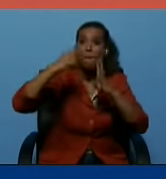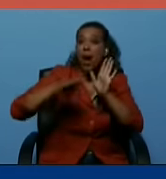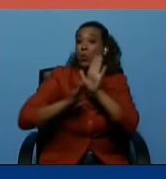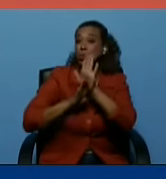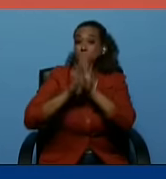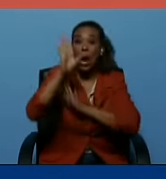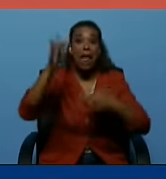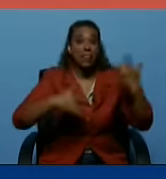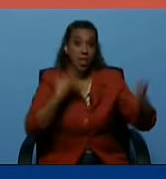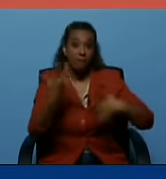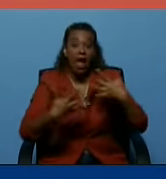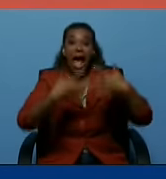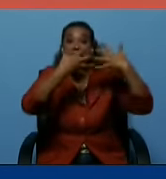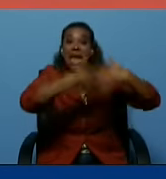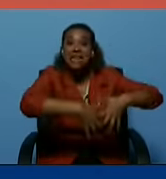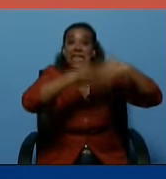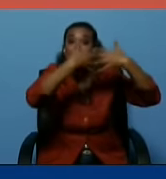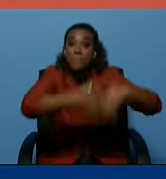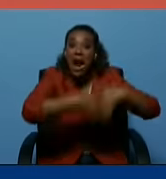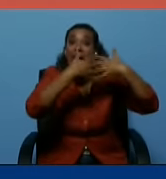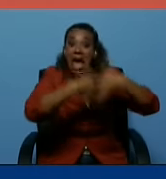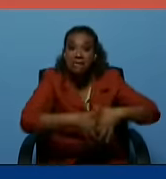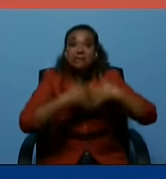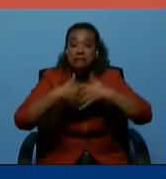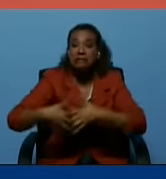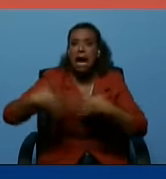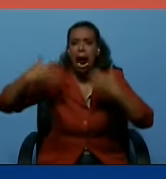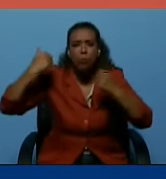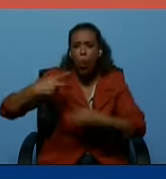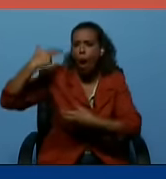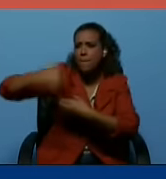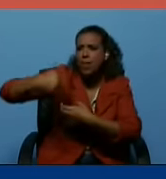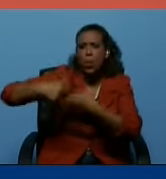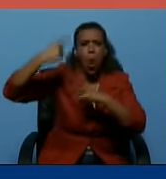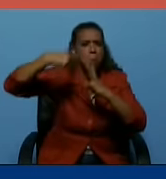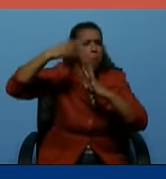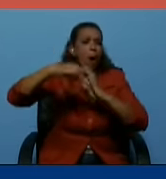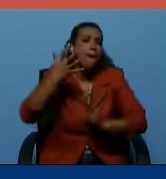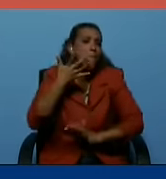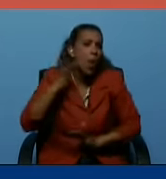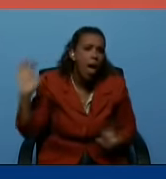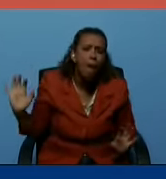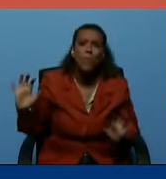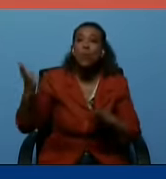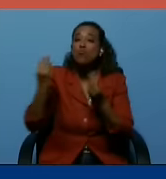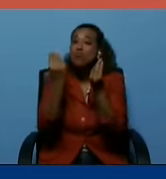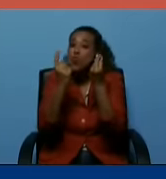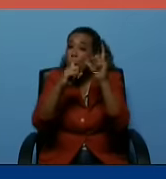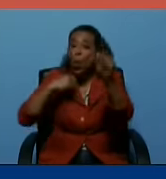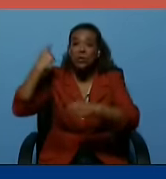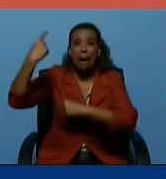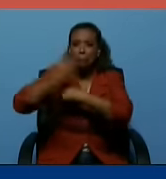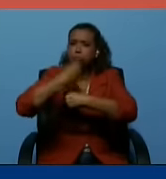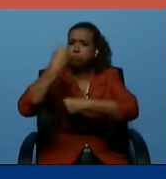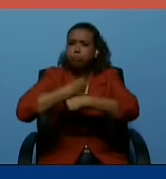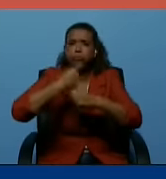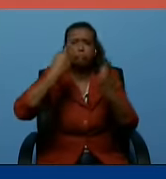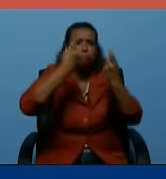la actividad industrial, la industria pesada venezolana, que fue golpeada por tanto por las sanciones,